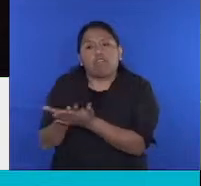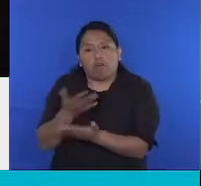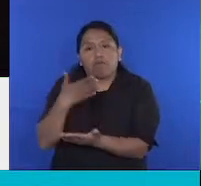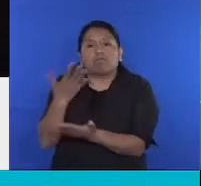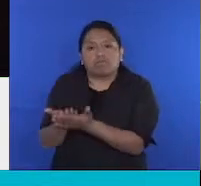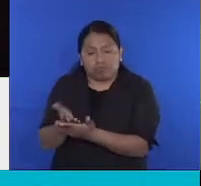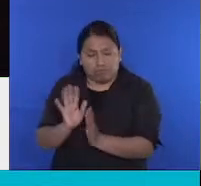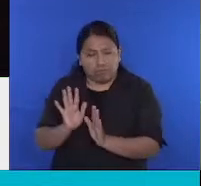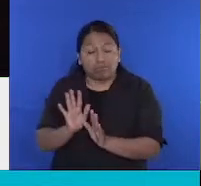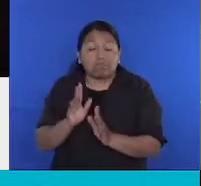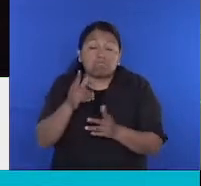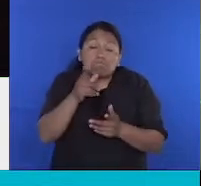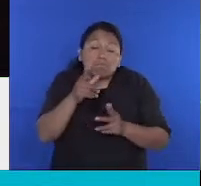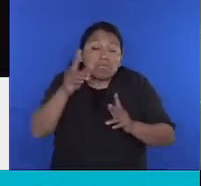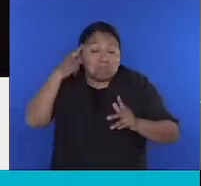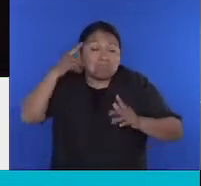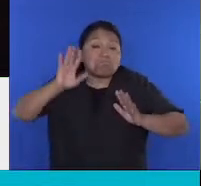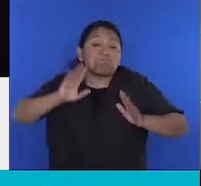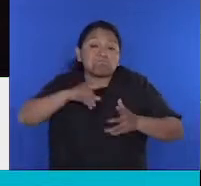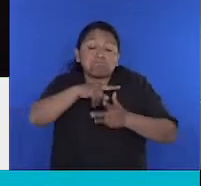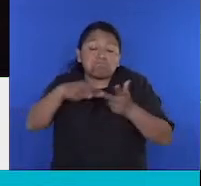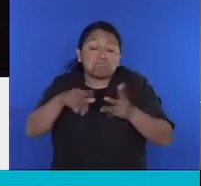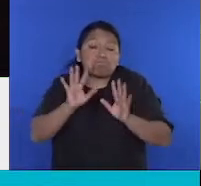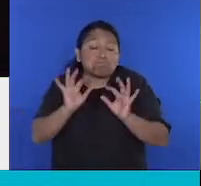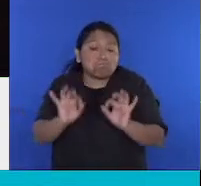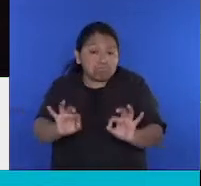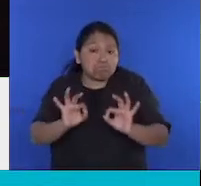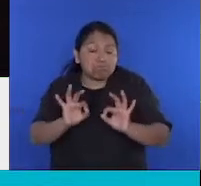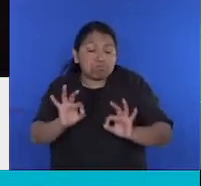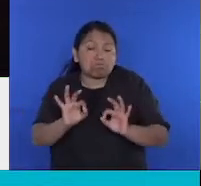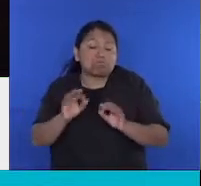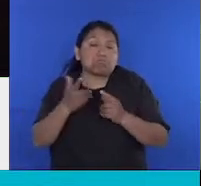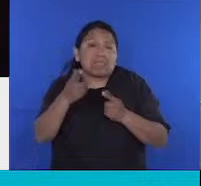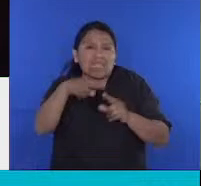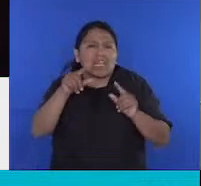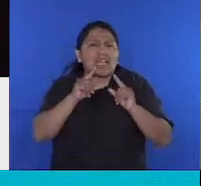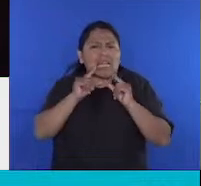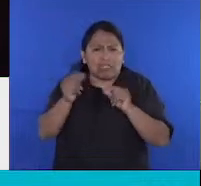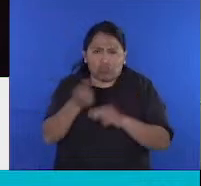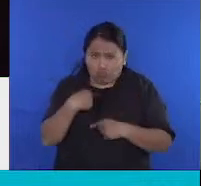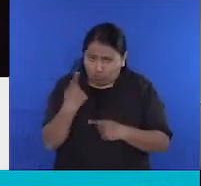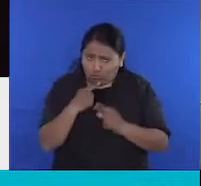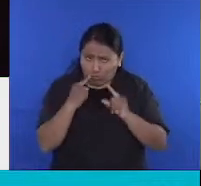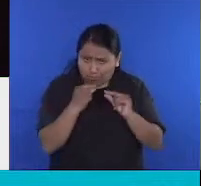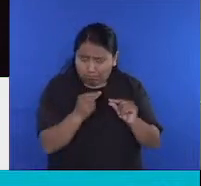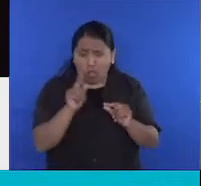está básicamente satisfecho las críticas que no solo nosotros, sino los otros sectores de la oposición